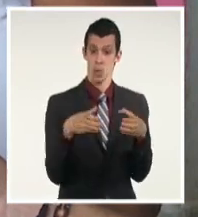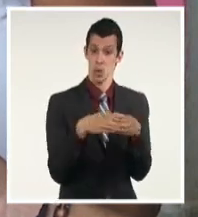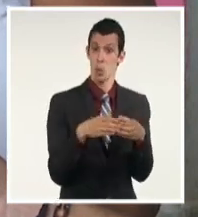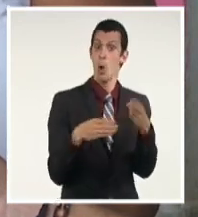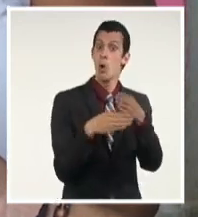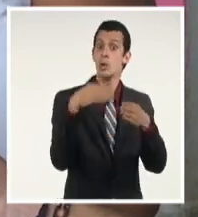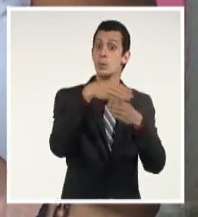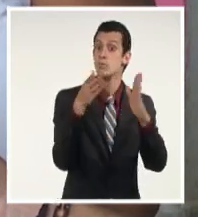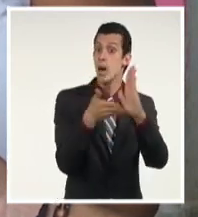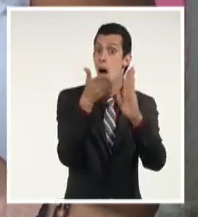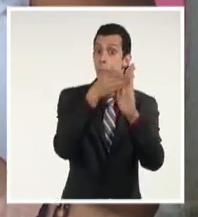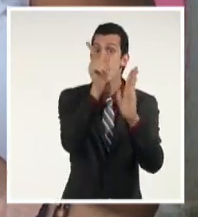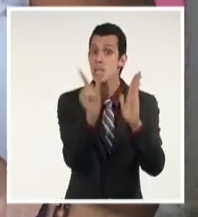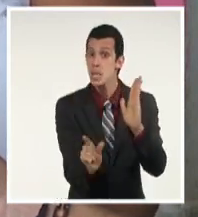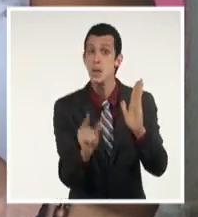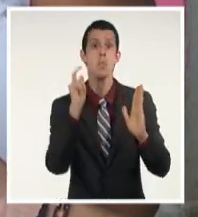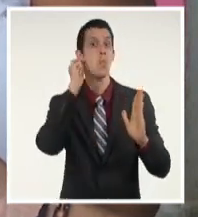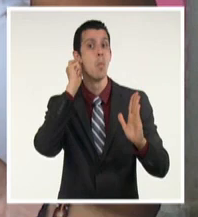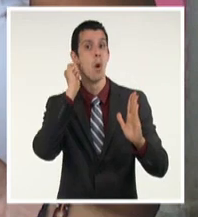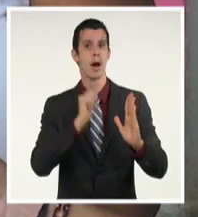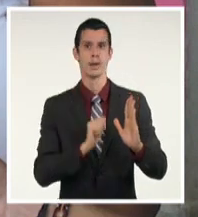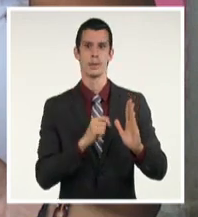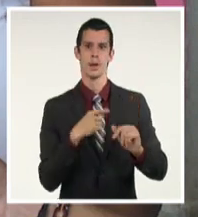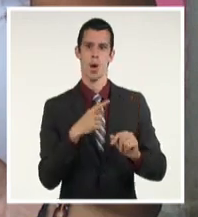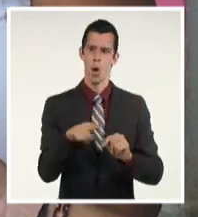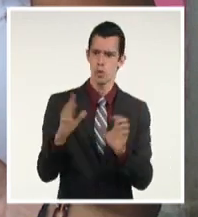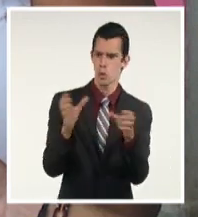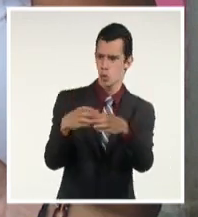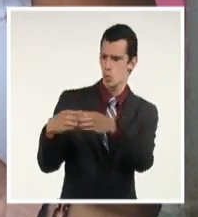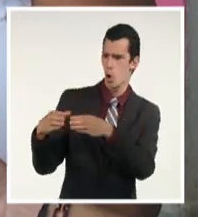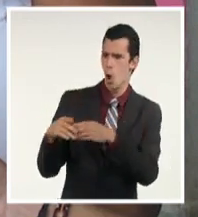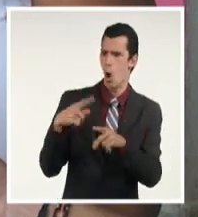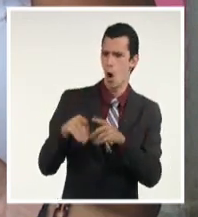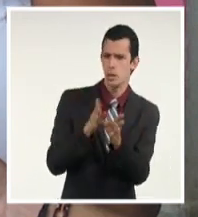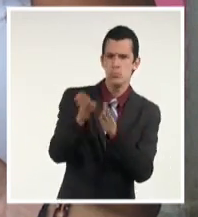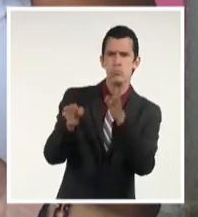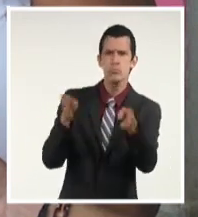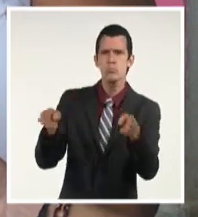brigadas, que prácticamente estaban compuestas de mujeres,